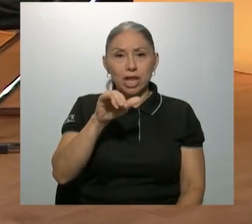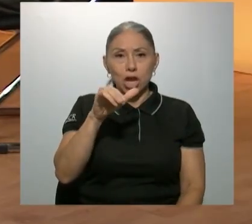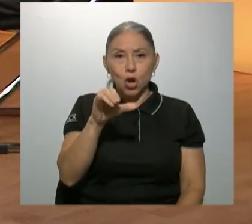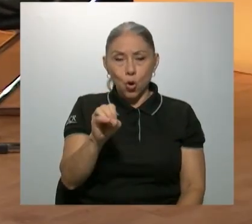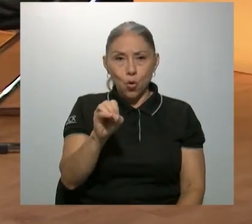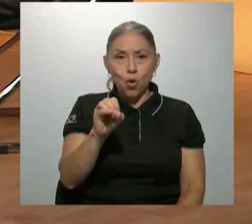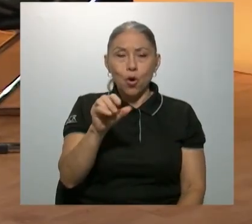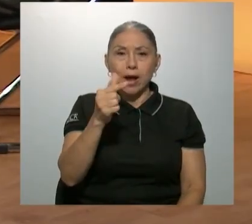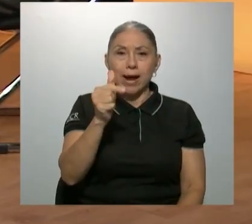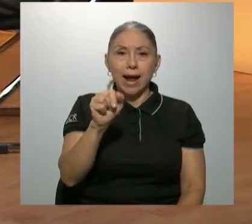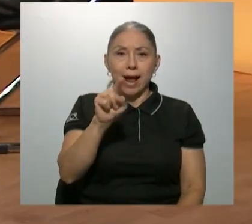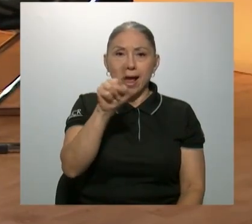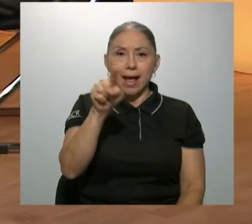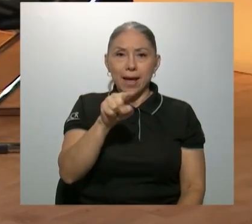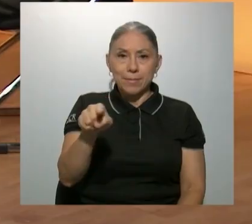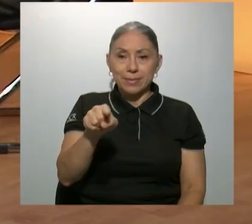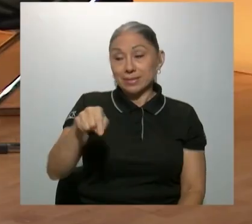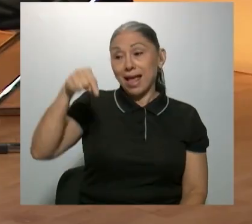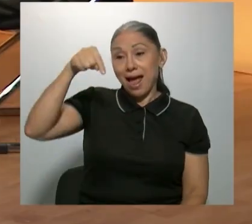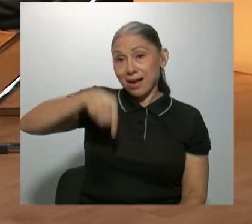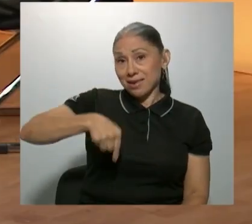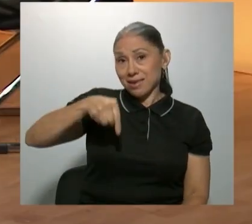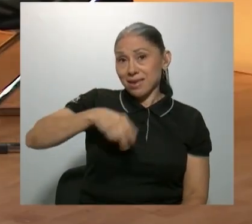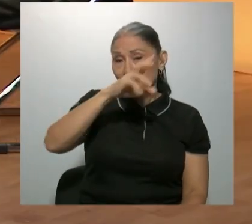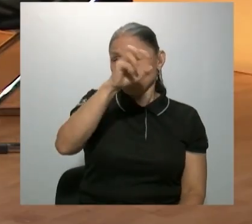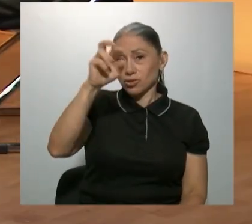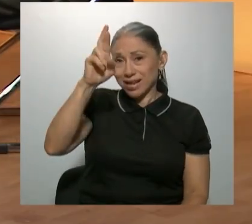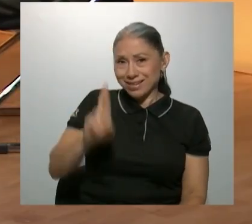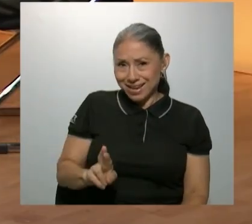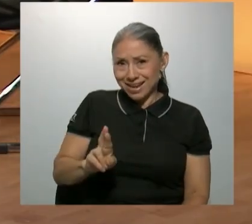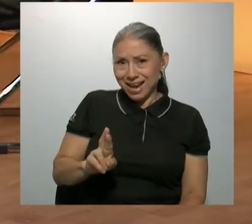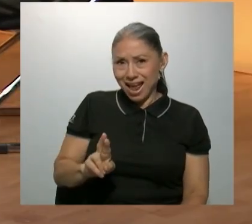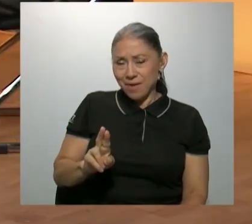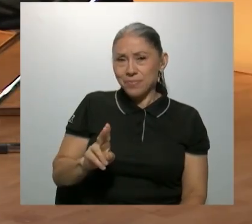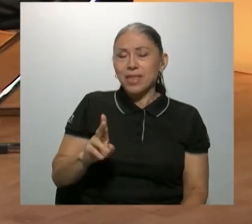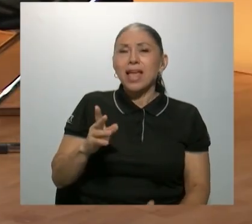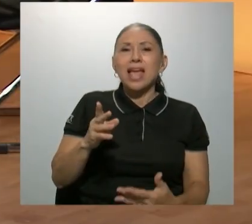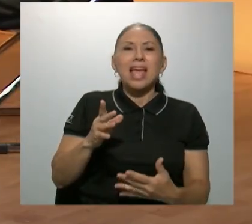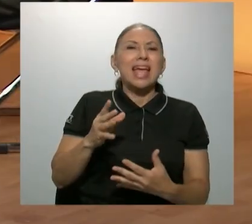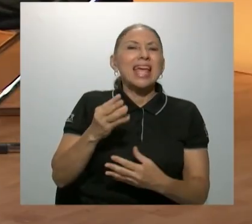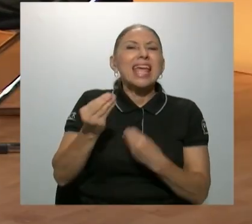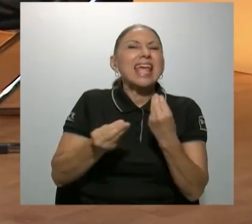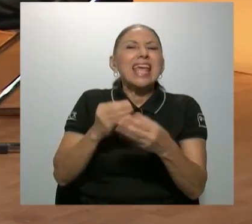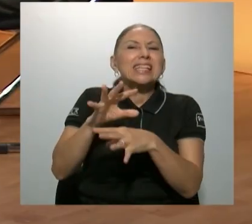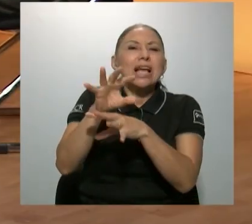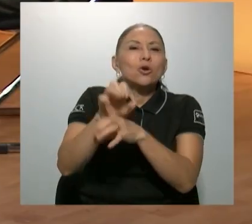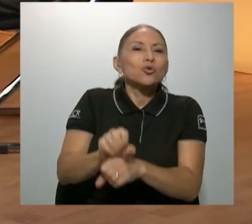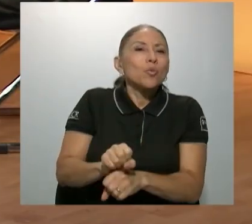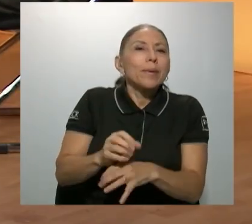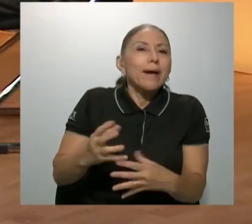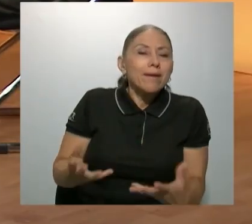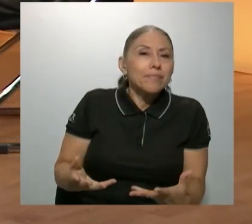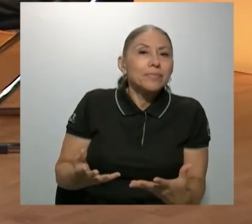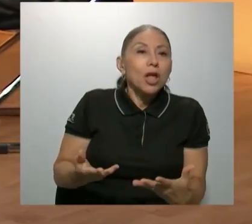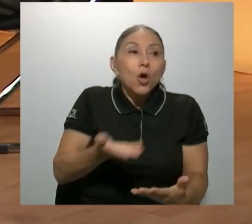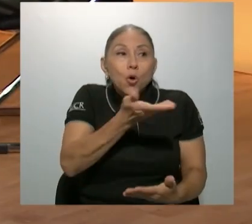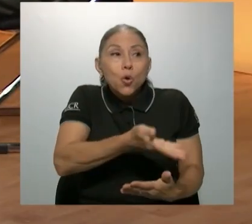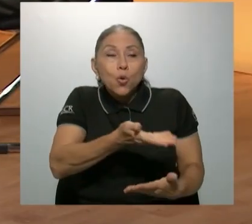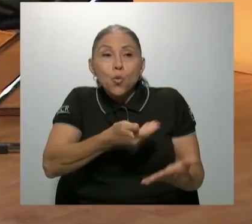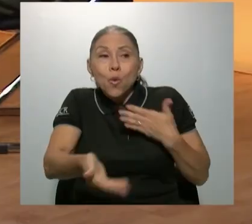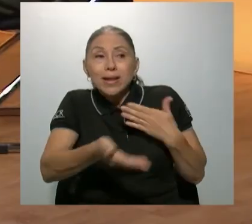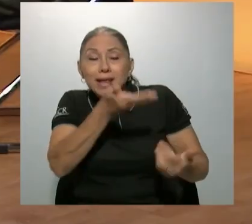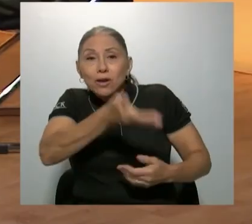Rica se usaba que los especímenes que se recogían en el bosque, ya fueran vegetales o ya